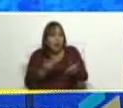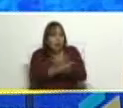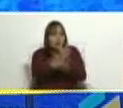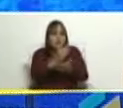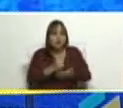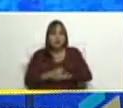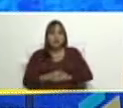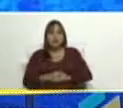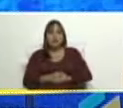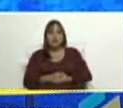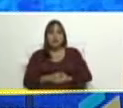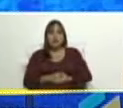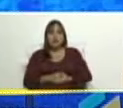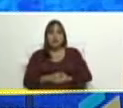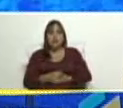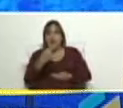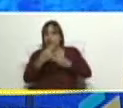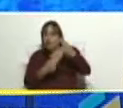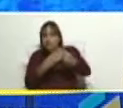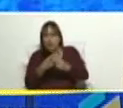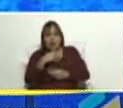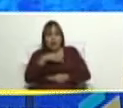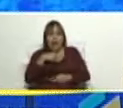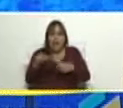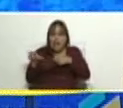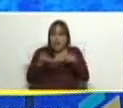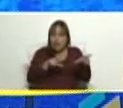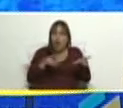Y jamás nosotros estuvimos preparados.